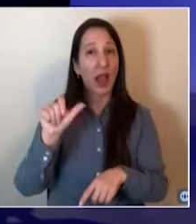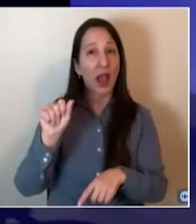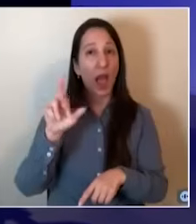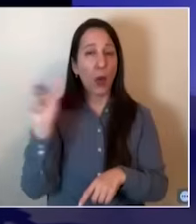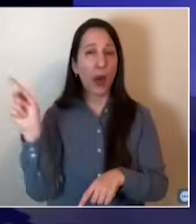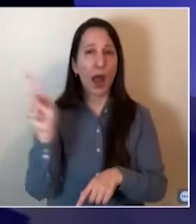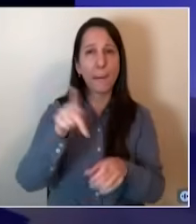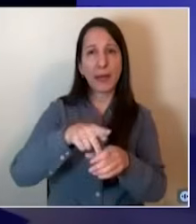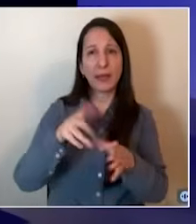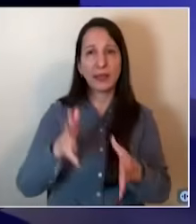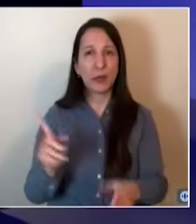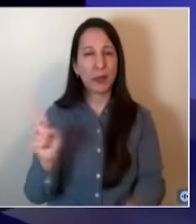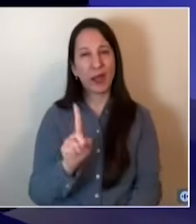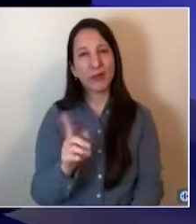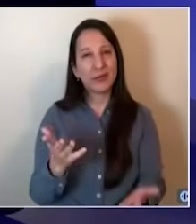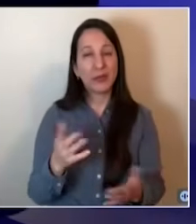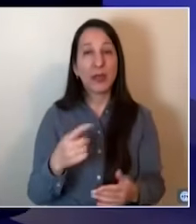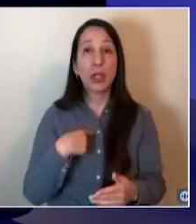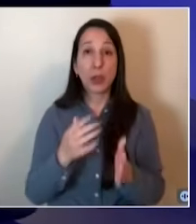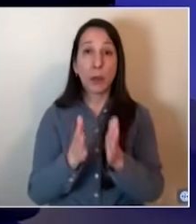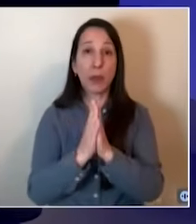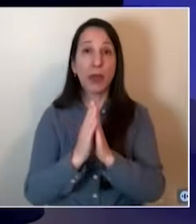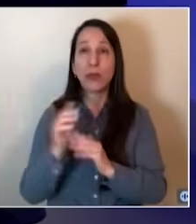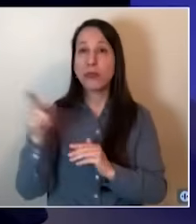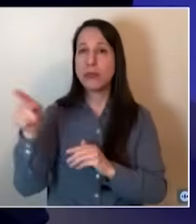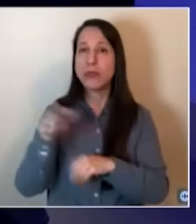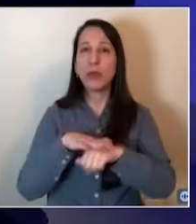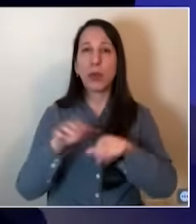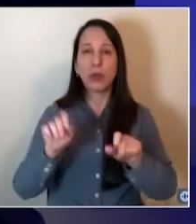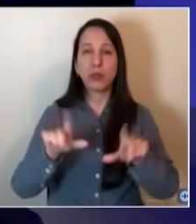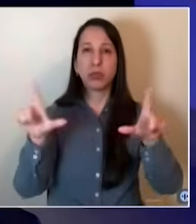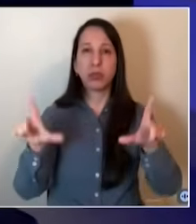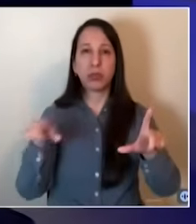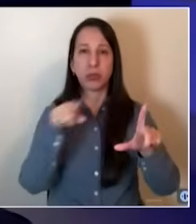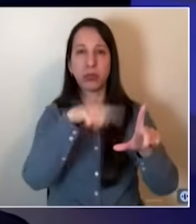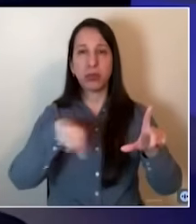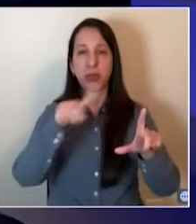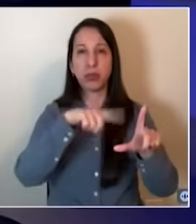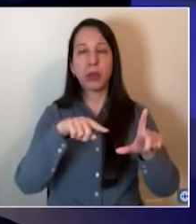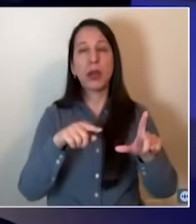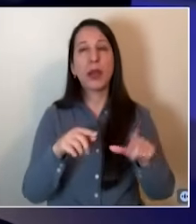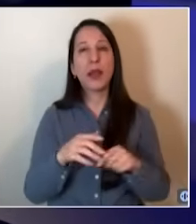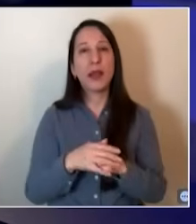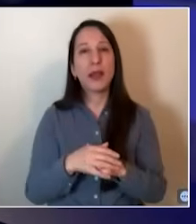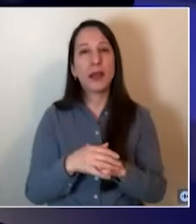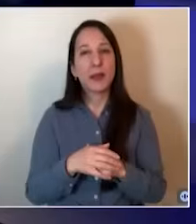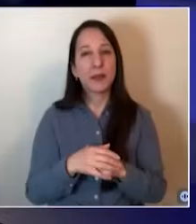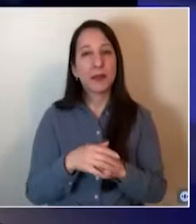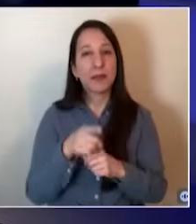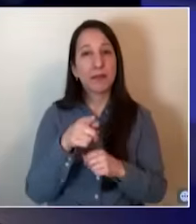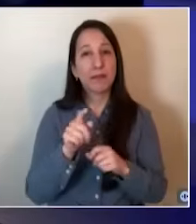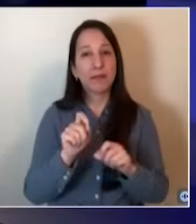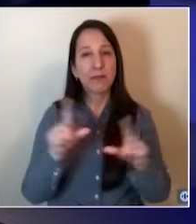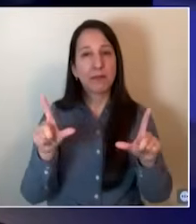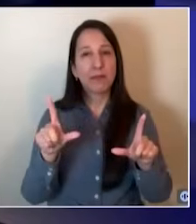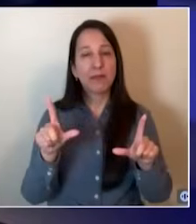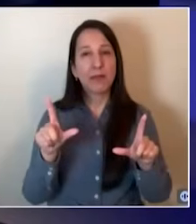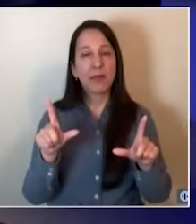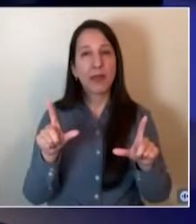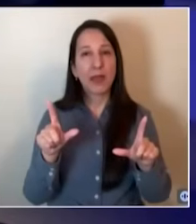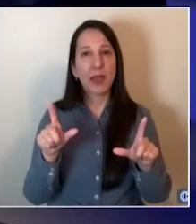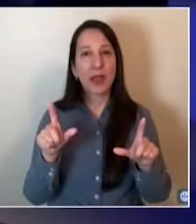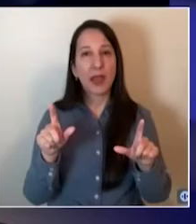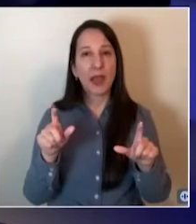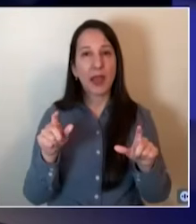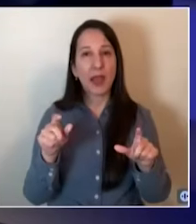eso, y le voy a pedir a mi compañero Roberto Gámez, productor de 13 Noticias, que nos ponga la inserción